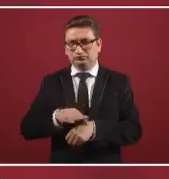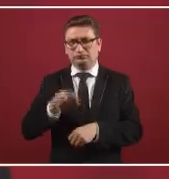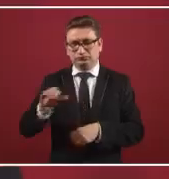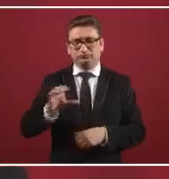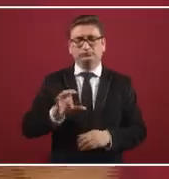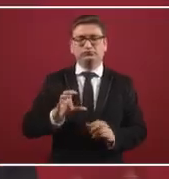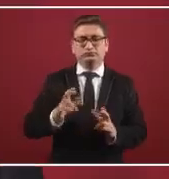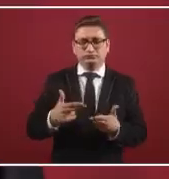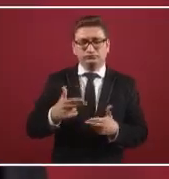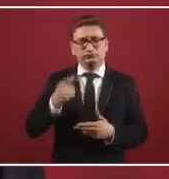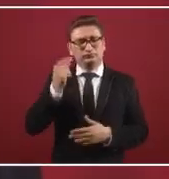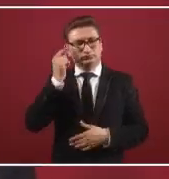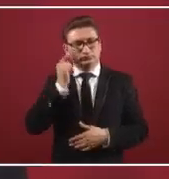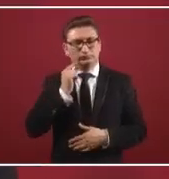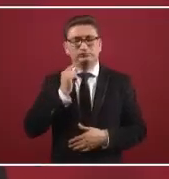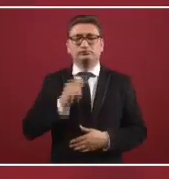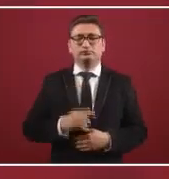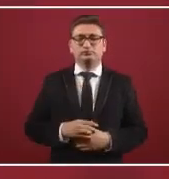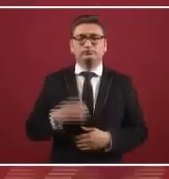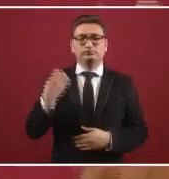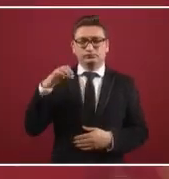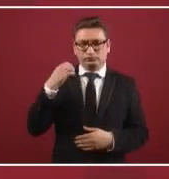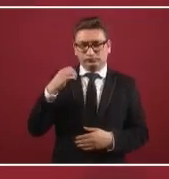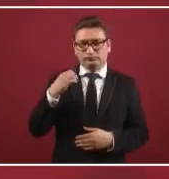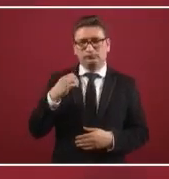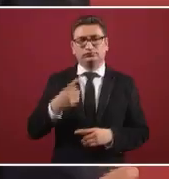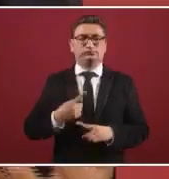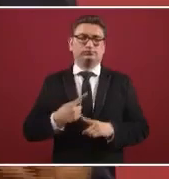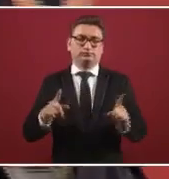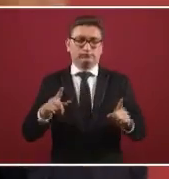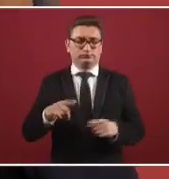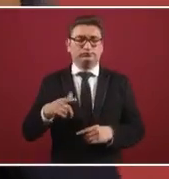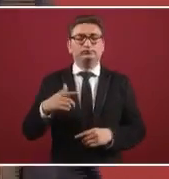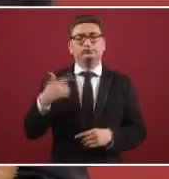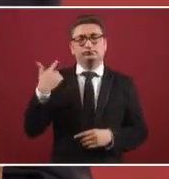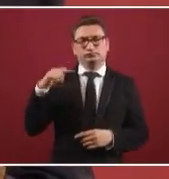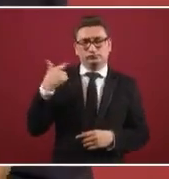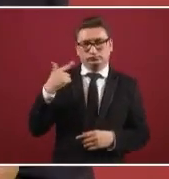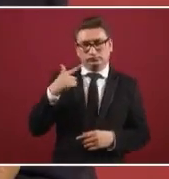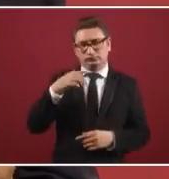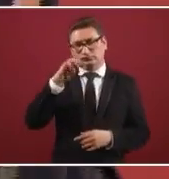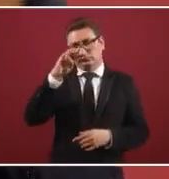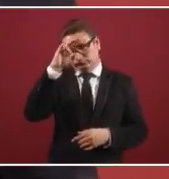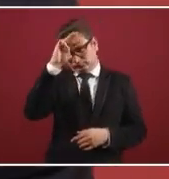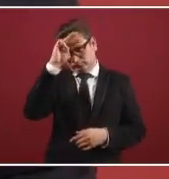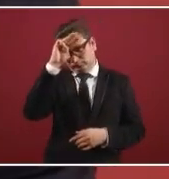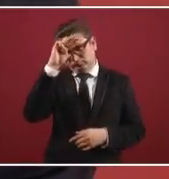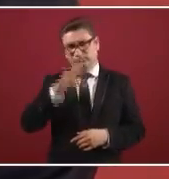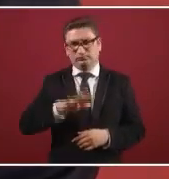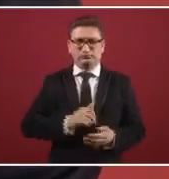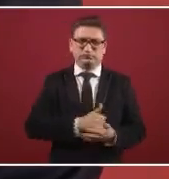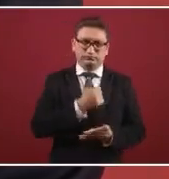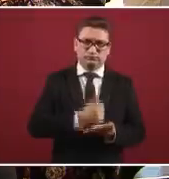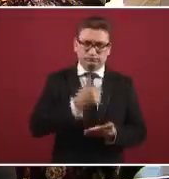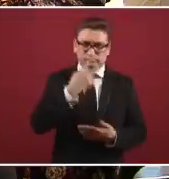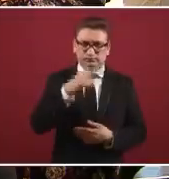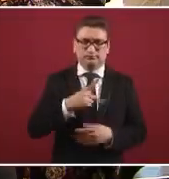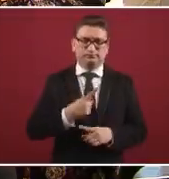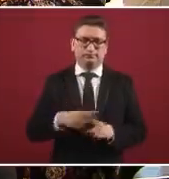Guerrero y el servicio médico en Guadalajara, en Monterrey, en la Ciudad de México.